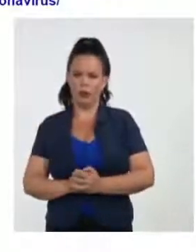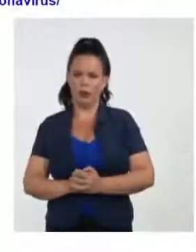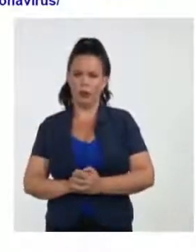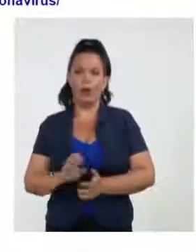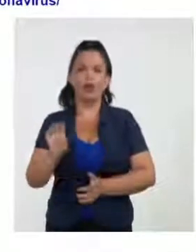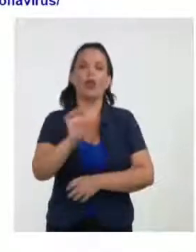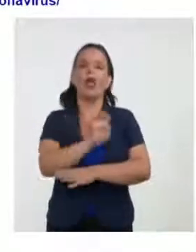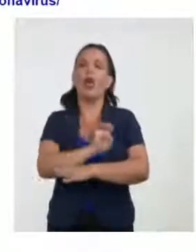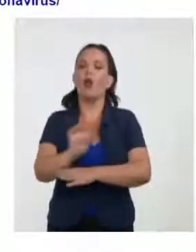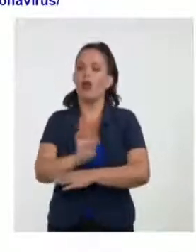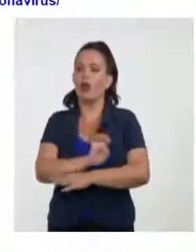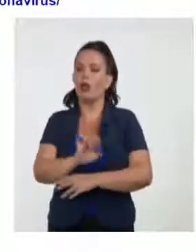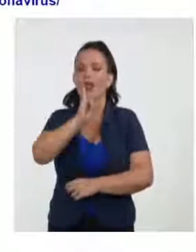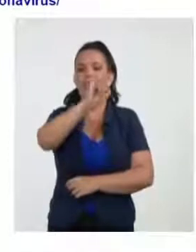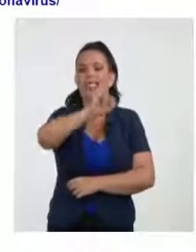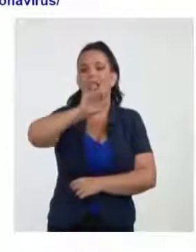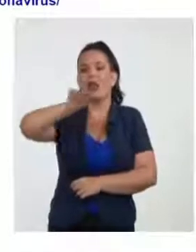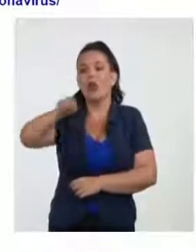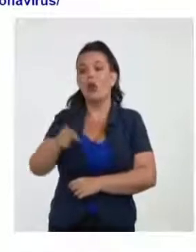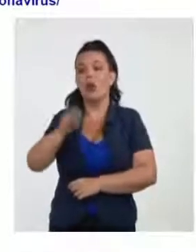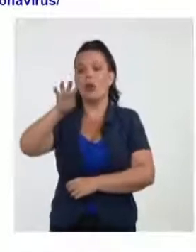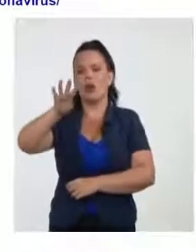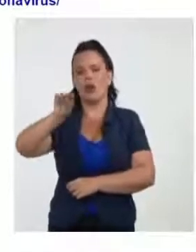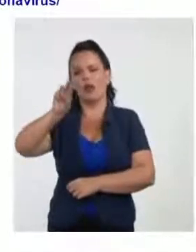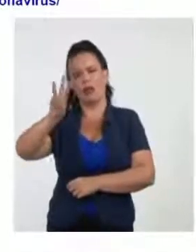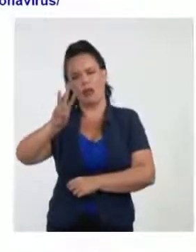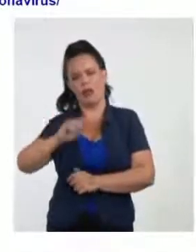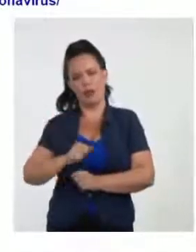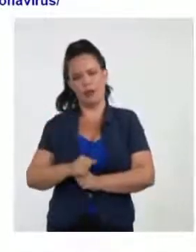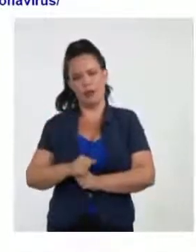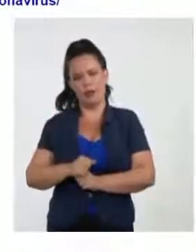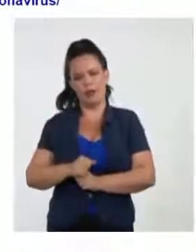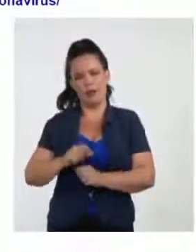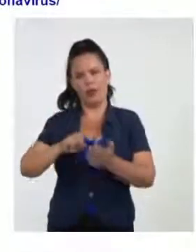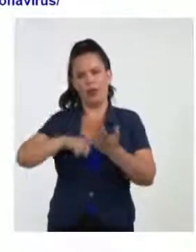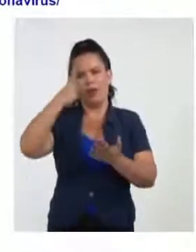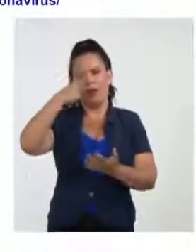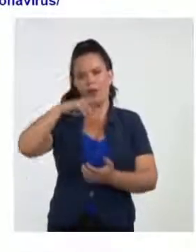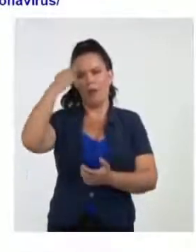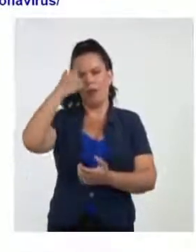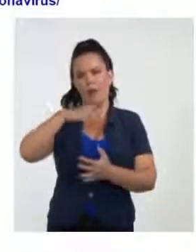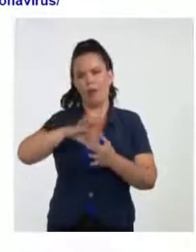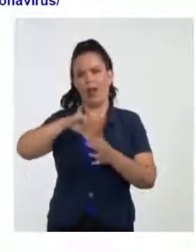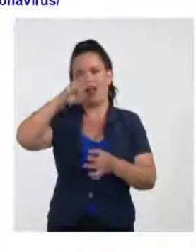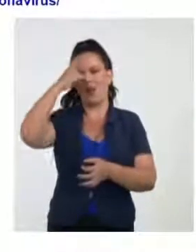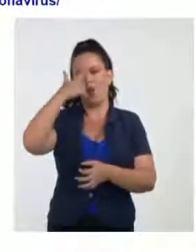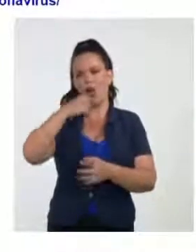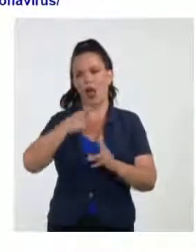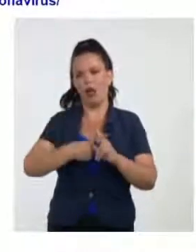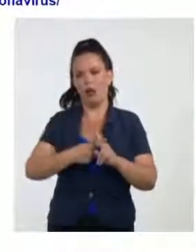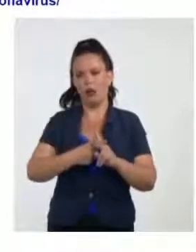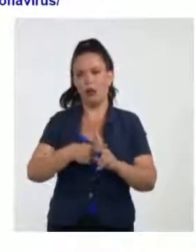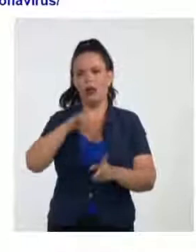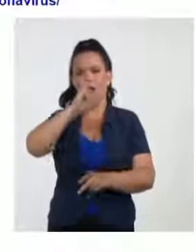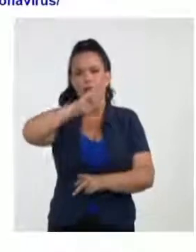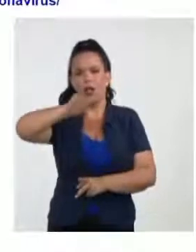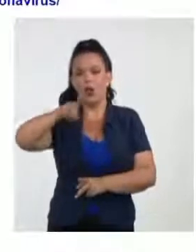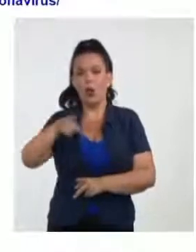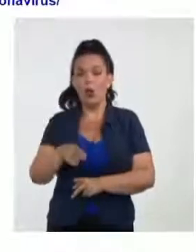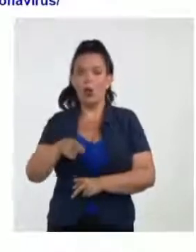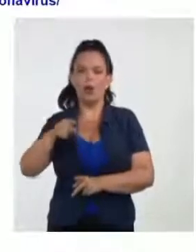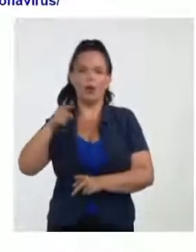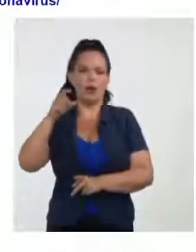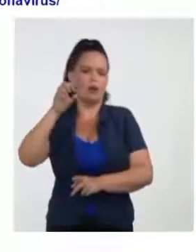Ecuador 6,43, Paraguay 3,23, así, realmente elevada. ¿Qué